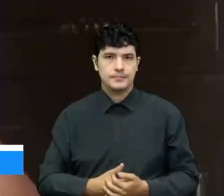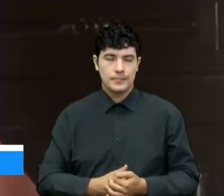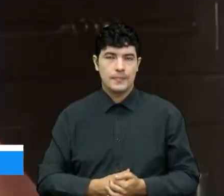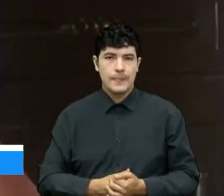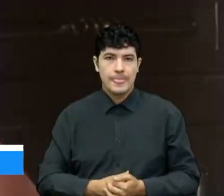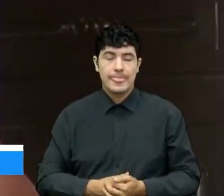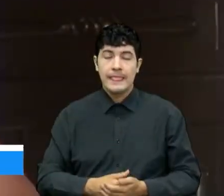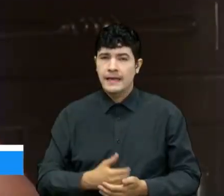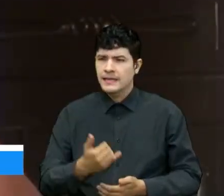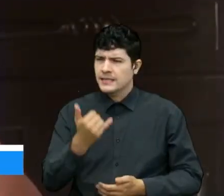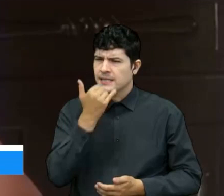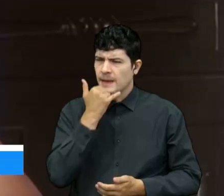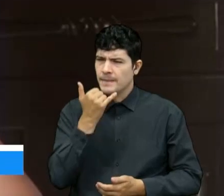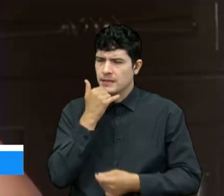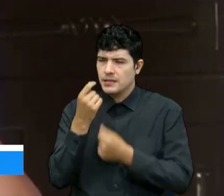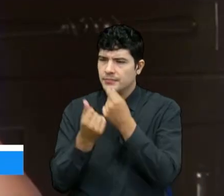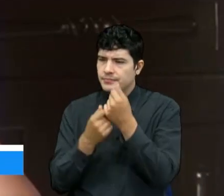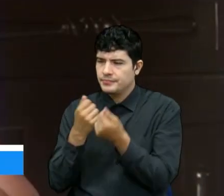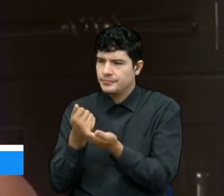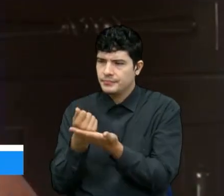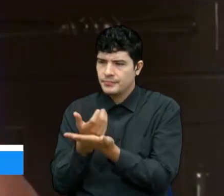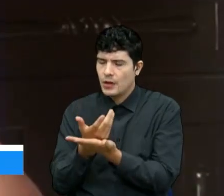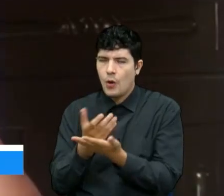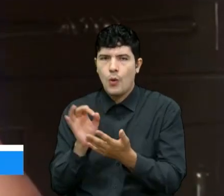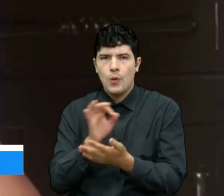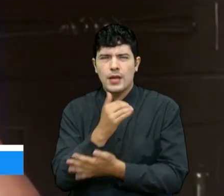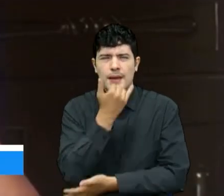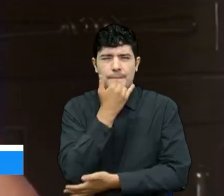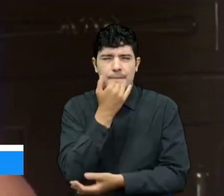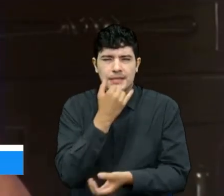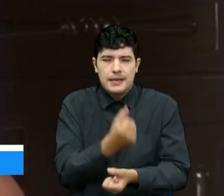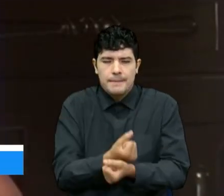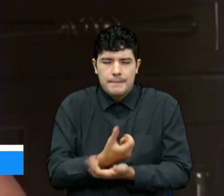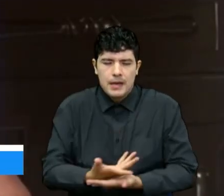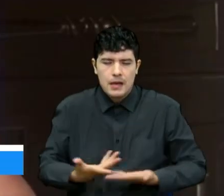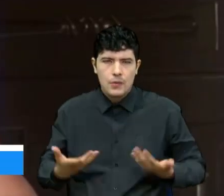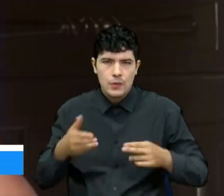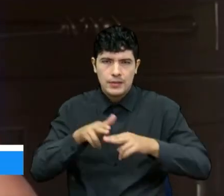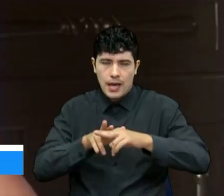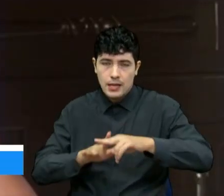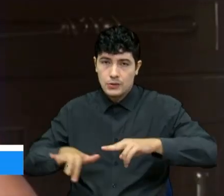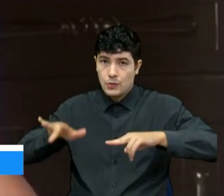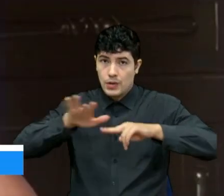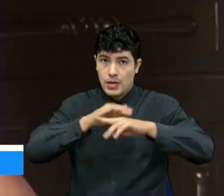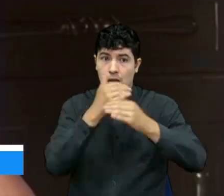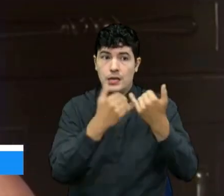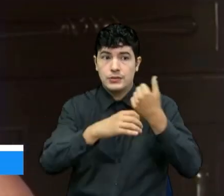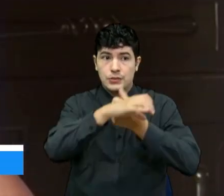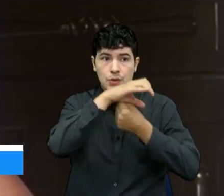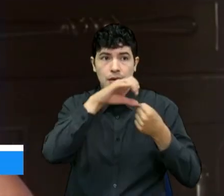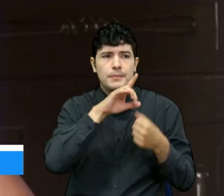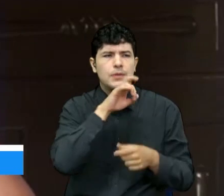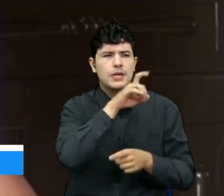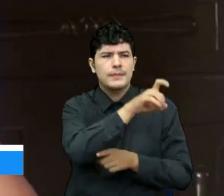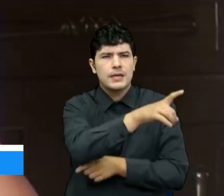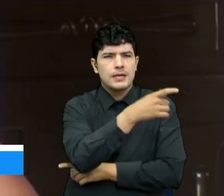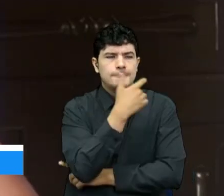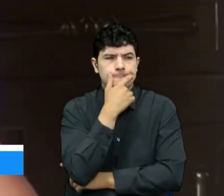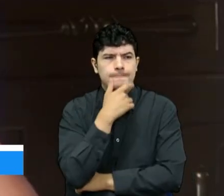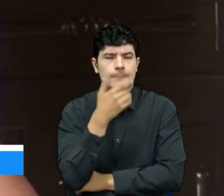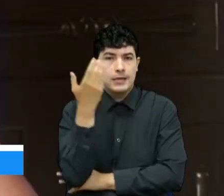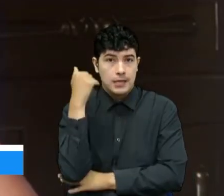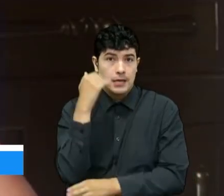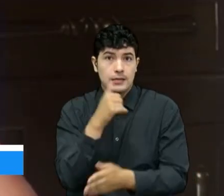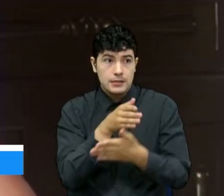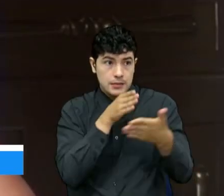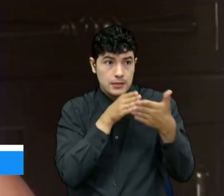¿Qué está pasando con los recursos naturales? Esa es la pregunta que hoy se hacen muchos bumangueses ante las últimas denuncias que se ha presentado